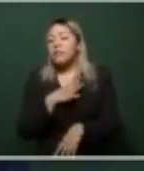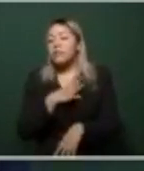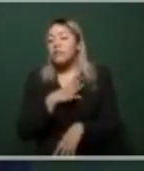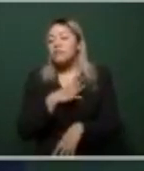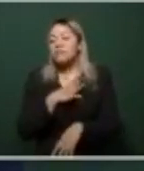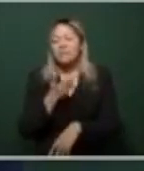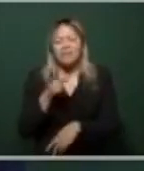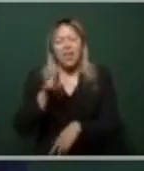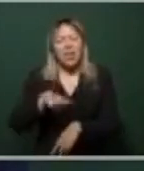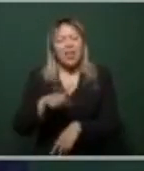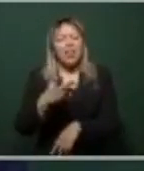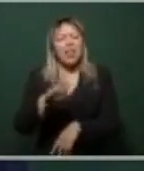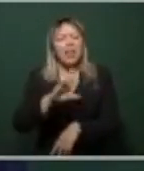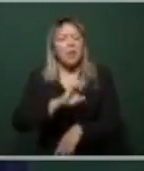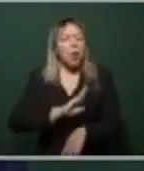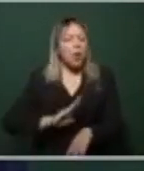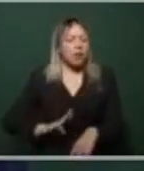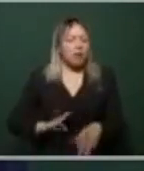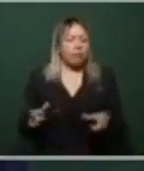10 municipios.